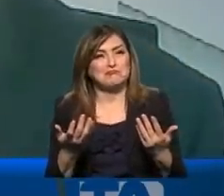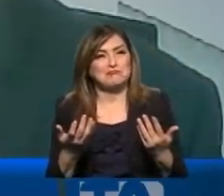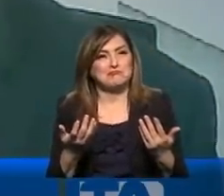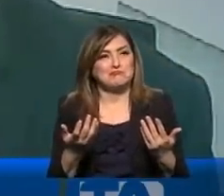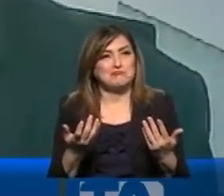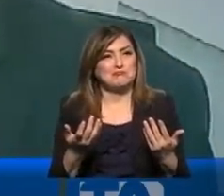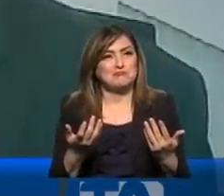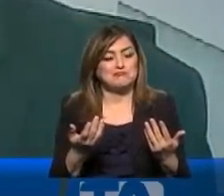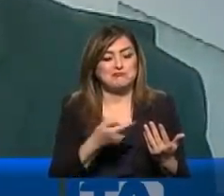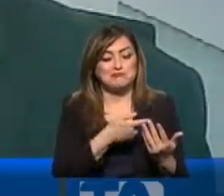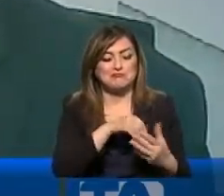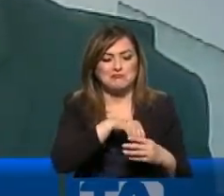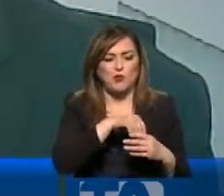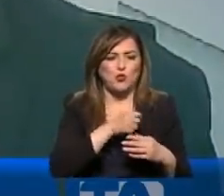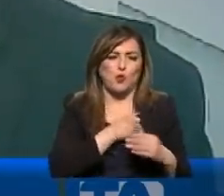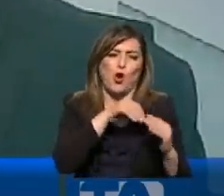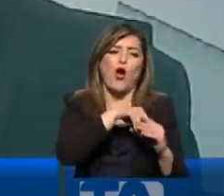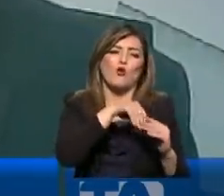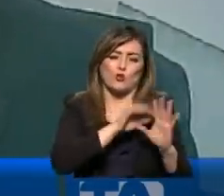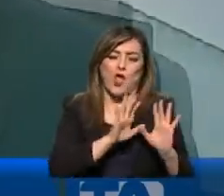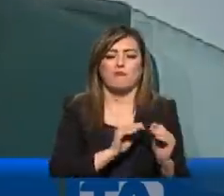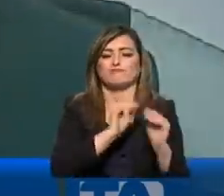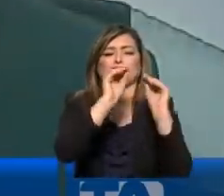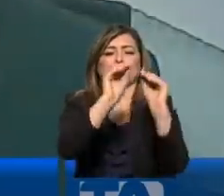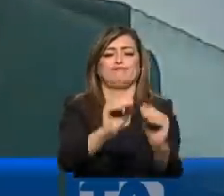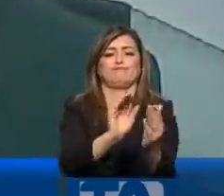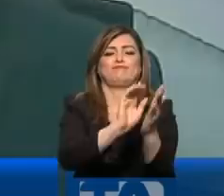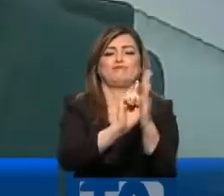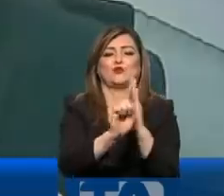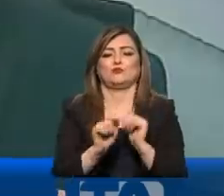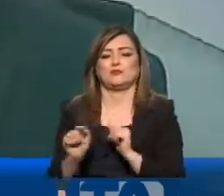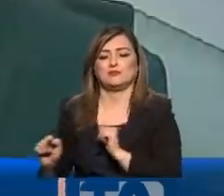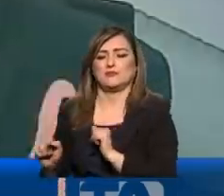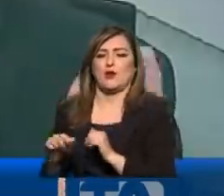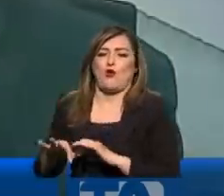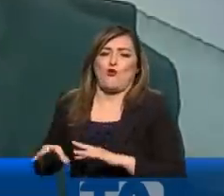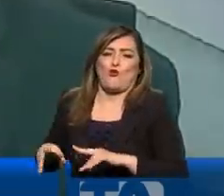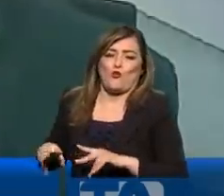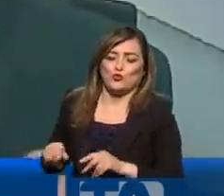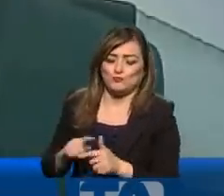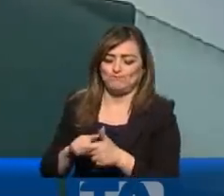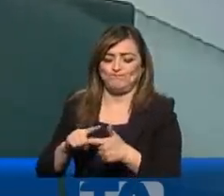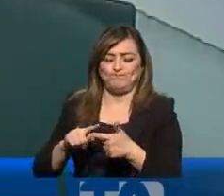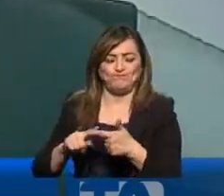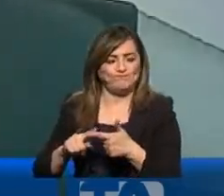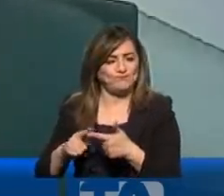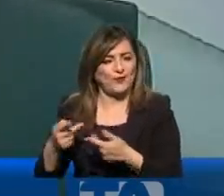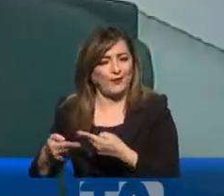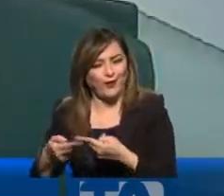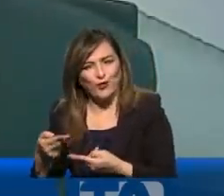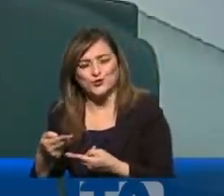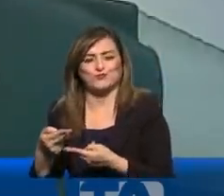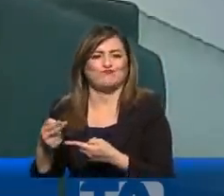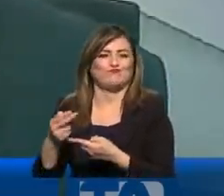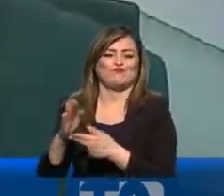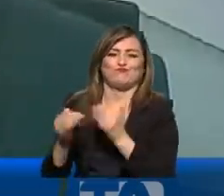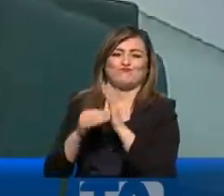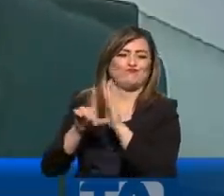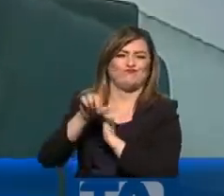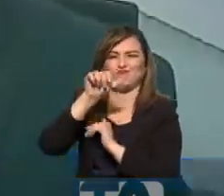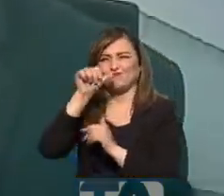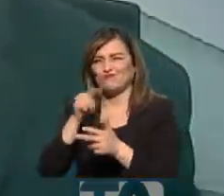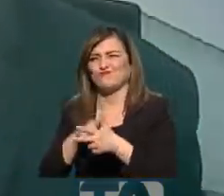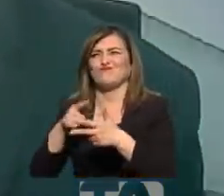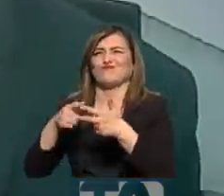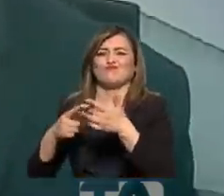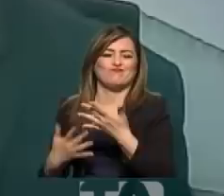no tiene un origen muy santo. Simplemente hay un problema de origen y de destino que tiene que ser analizado